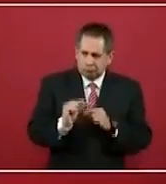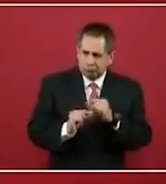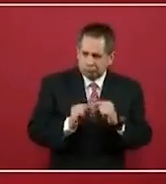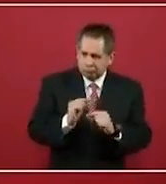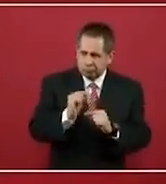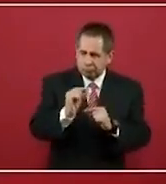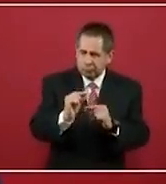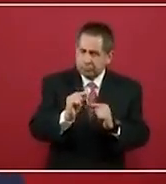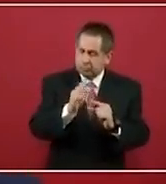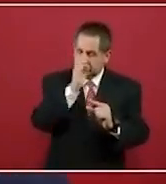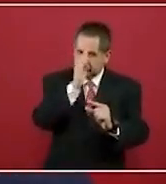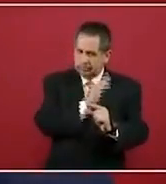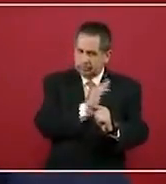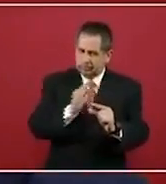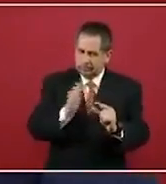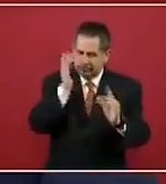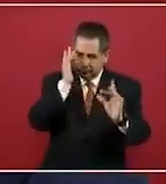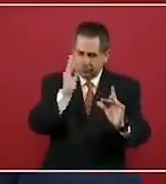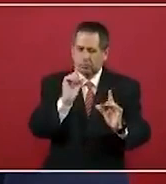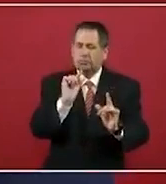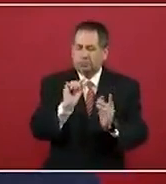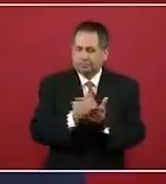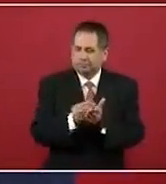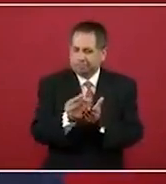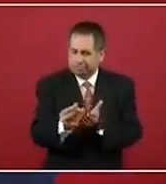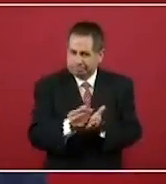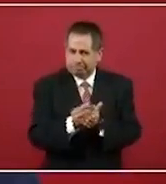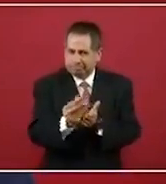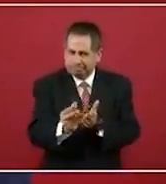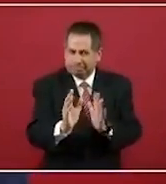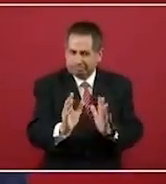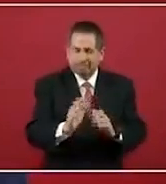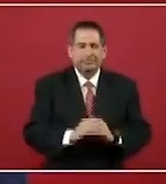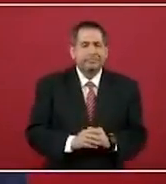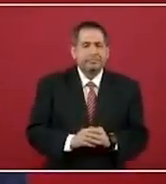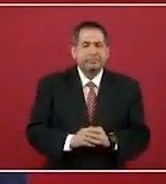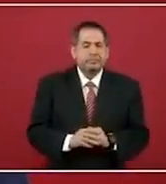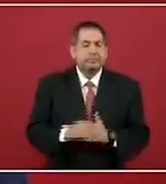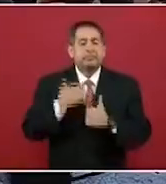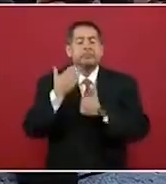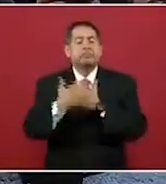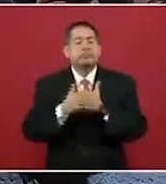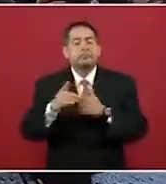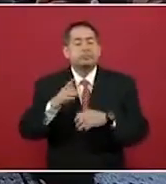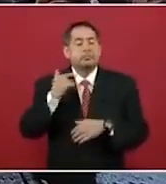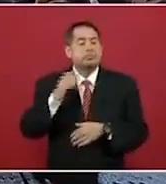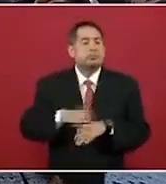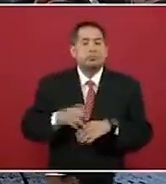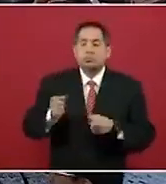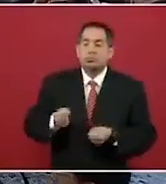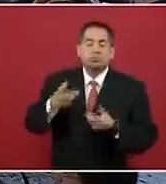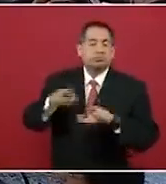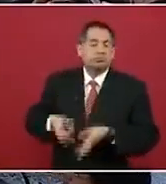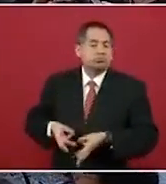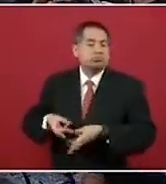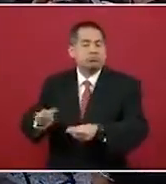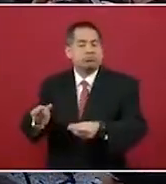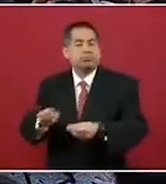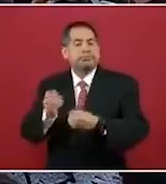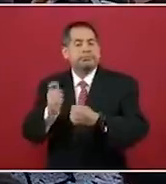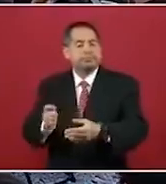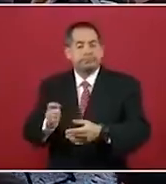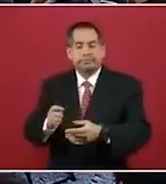A 2 meses de iniciado el plan contra el robo de combustible, el presidente Andrés Manuel López Obrador informó que se logró disminuir el delito pese a